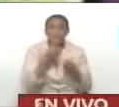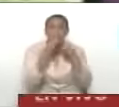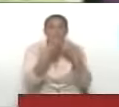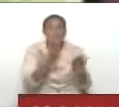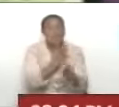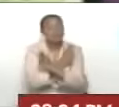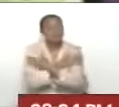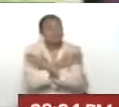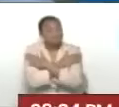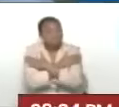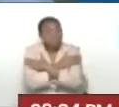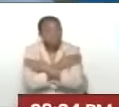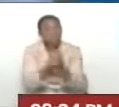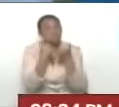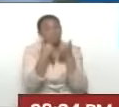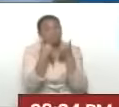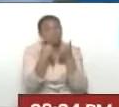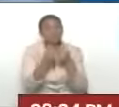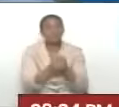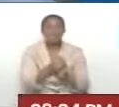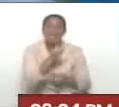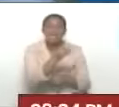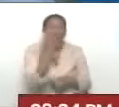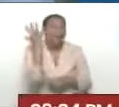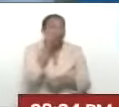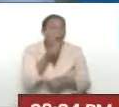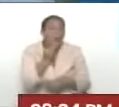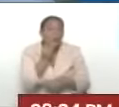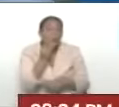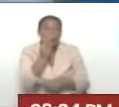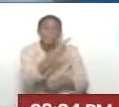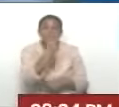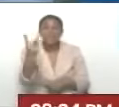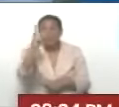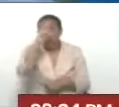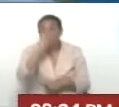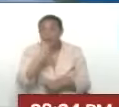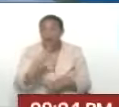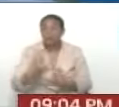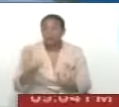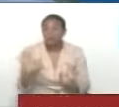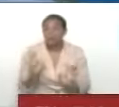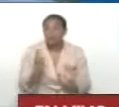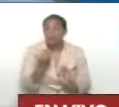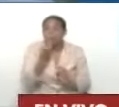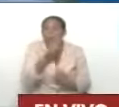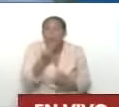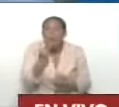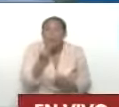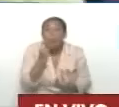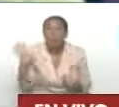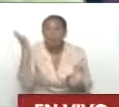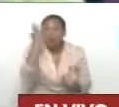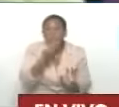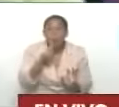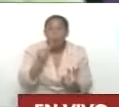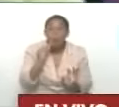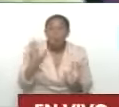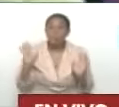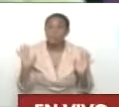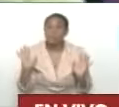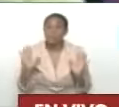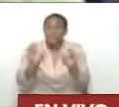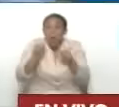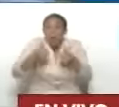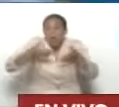¿ves? Porque ella es una muchacha de 22 años apenas. ¿Eh? O sea,